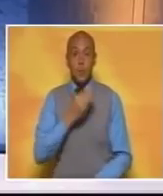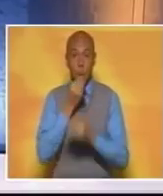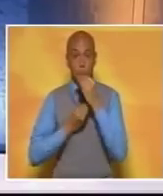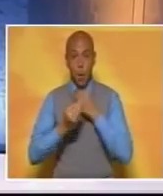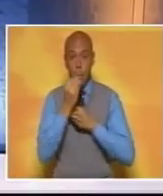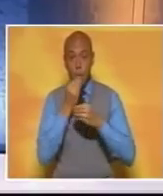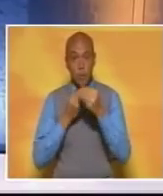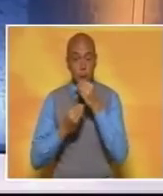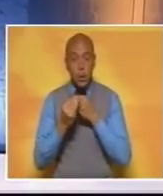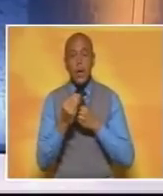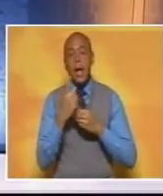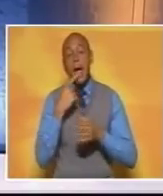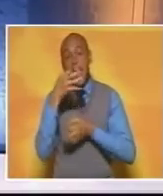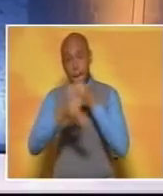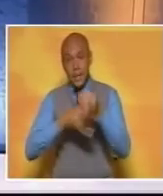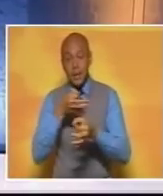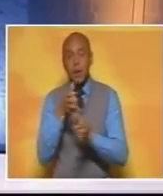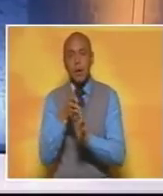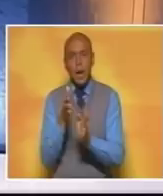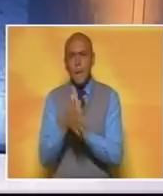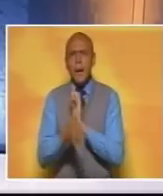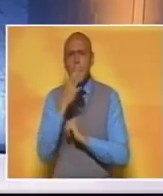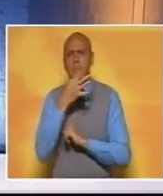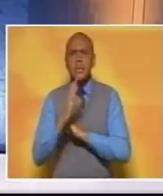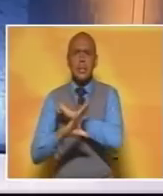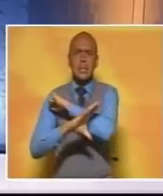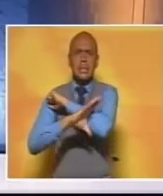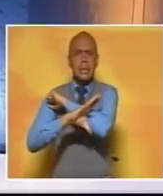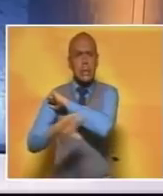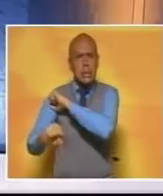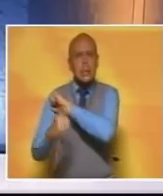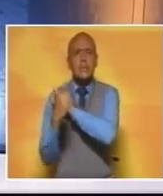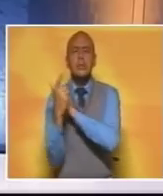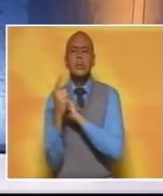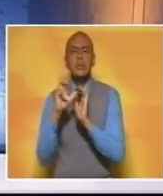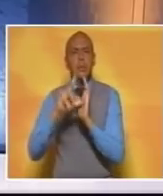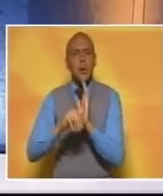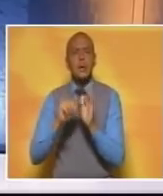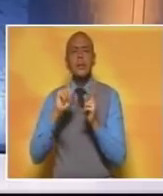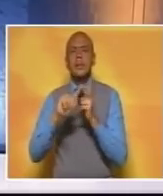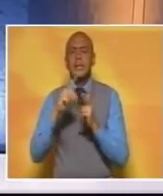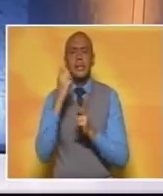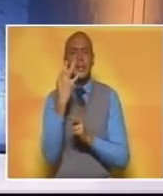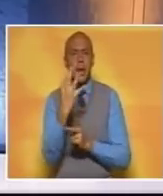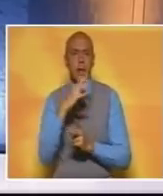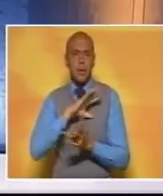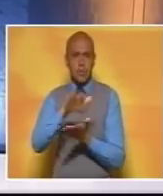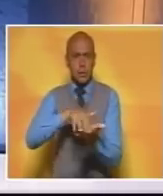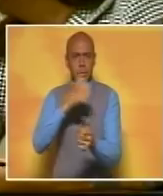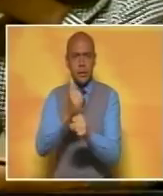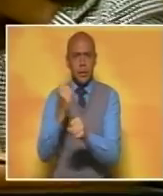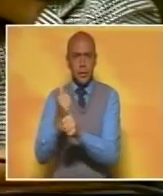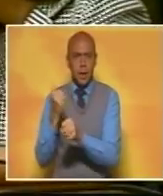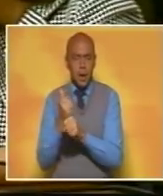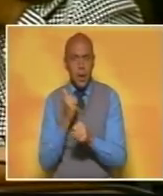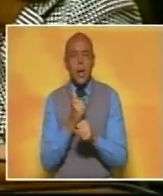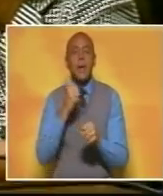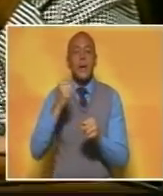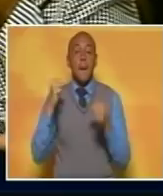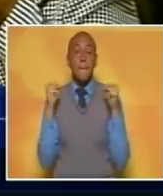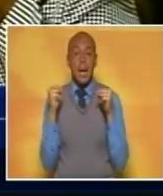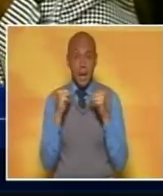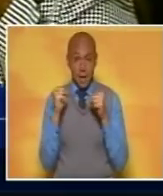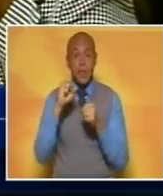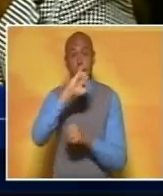Alexis Paparone, denunció el secuestro de al menos 3 productores agropecuarios de los estados Mérida y Zulia durante la última semana. El parlamentario asegura